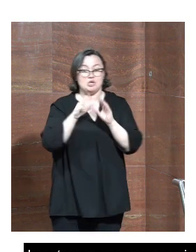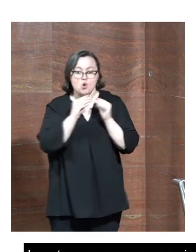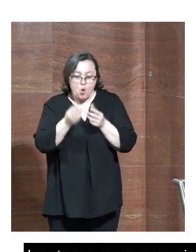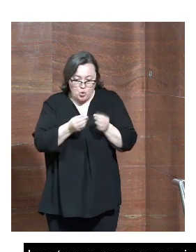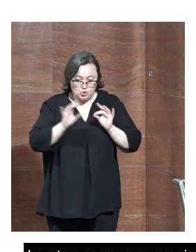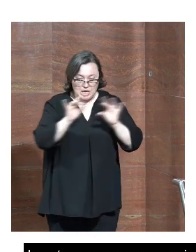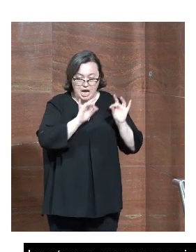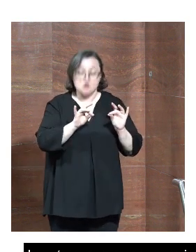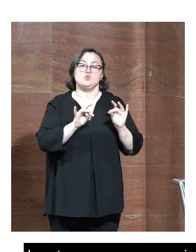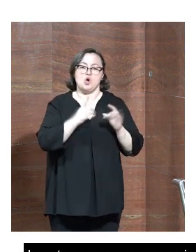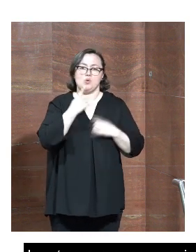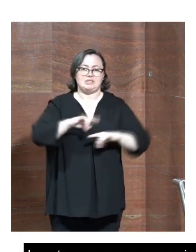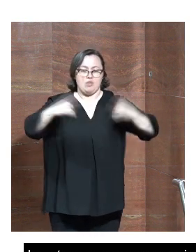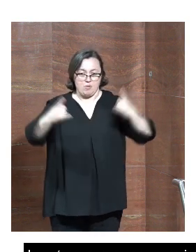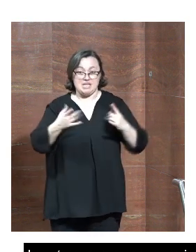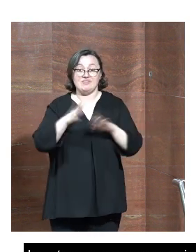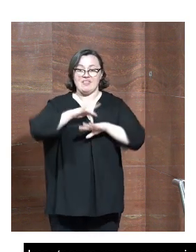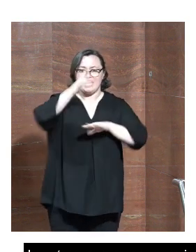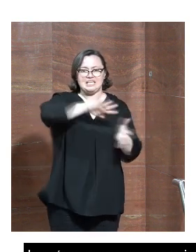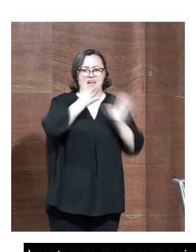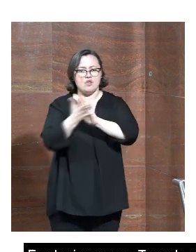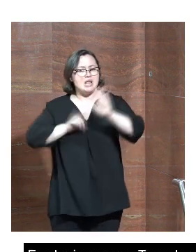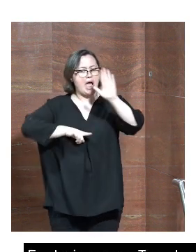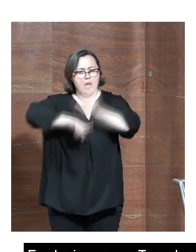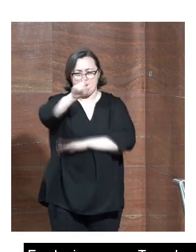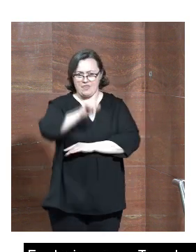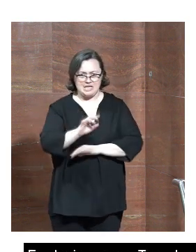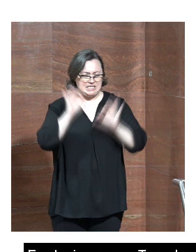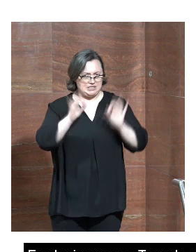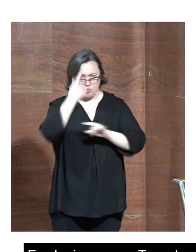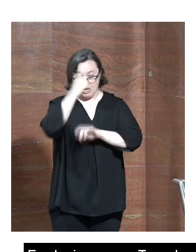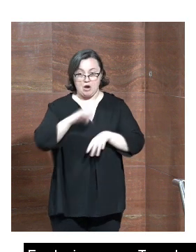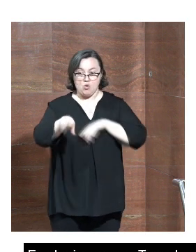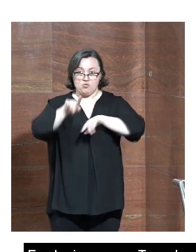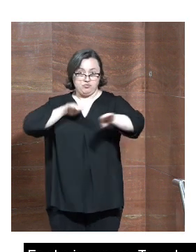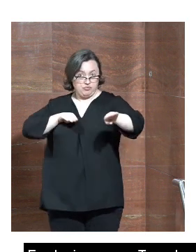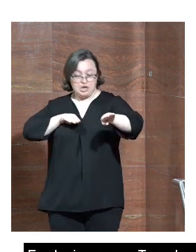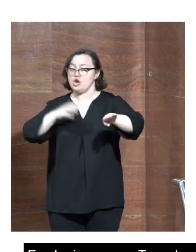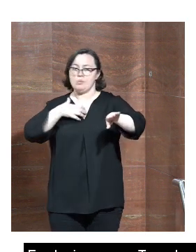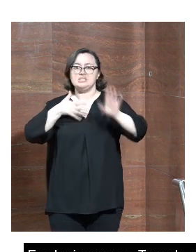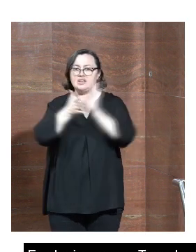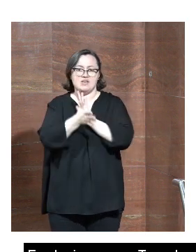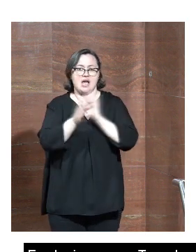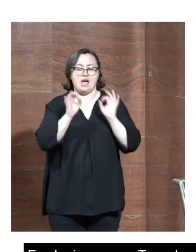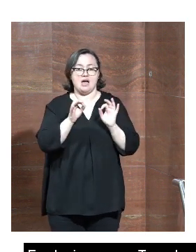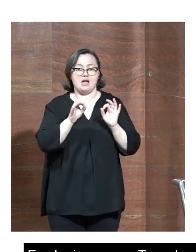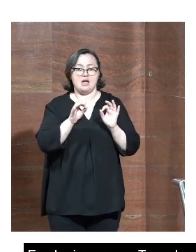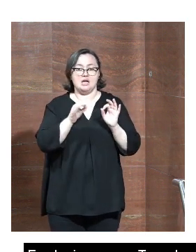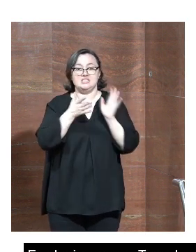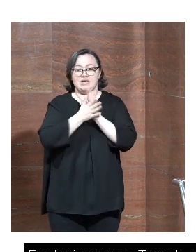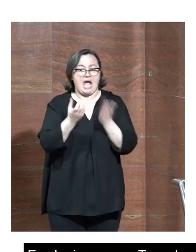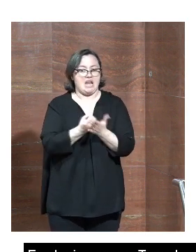de la digitalización. La digitalización es un avance, no nos podemos quedar atrás, nos convertiríamos verdaderamente en